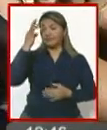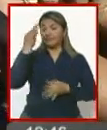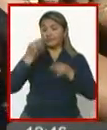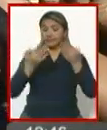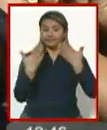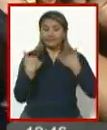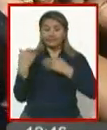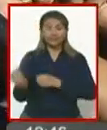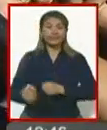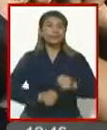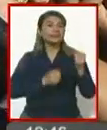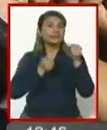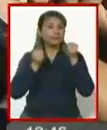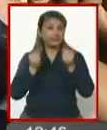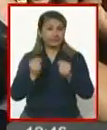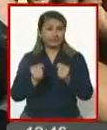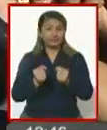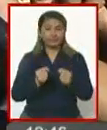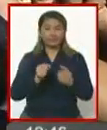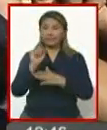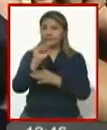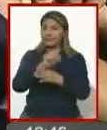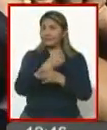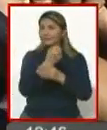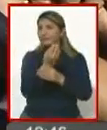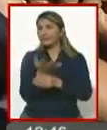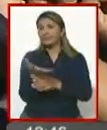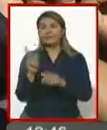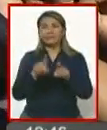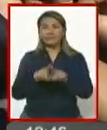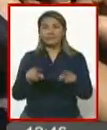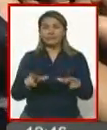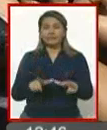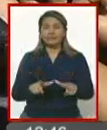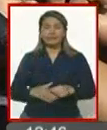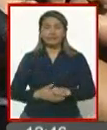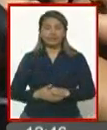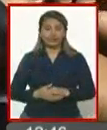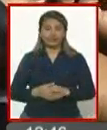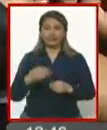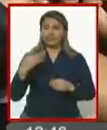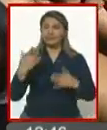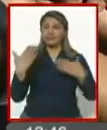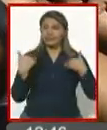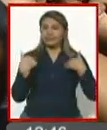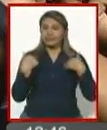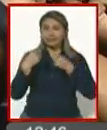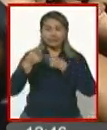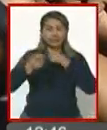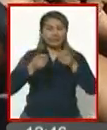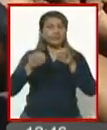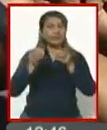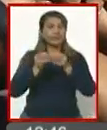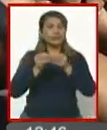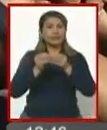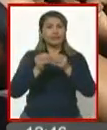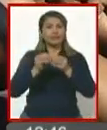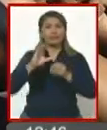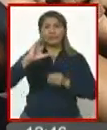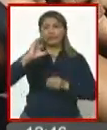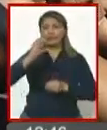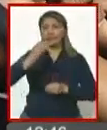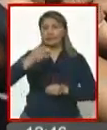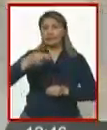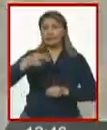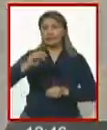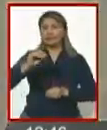poder, pero él es el que manipula desde donde se encuentra, ¿no? Habría que tener un poco más de control sobre él allá en Chonchocoro, ¿no? Para